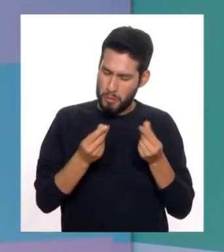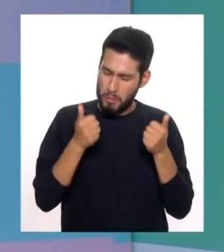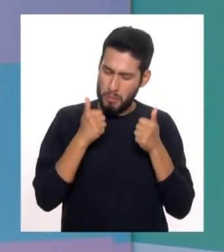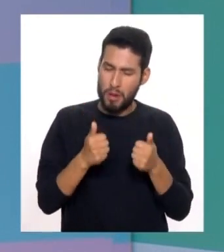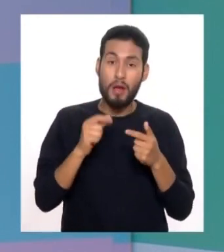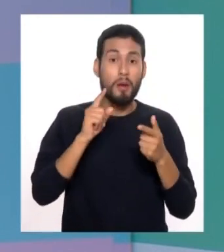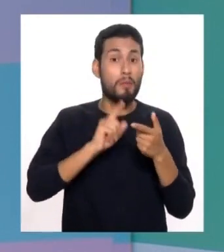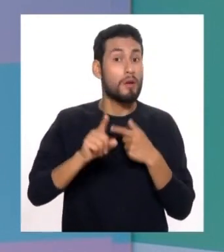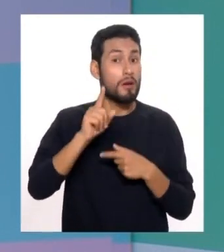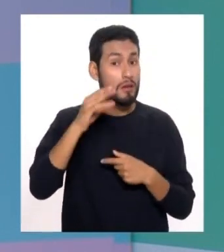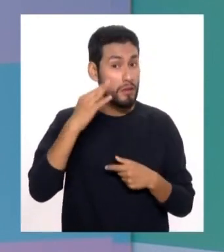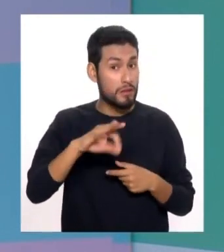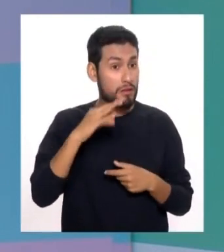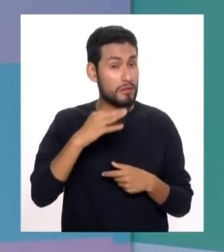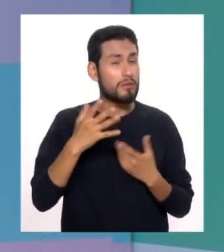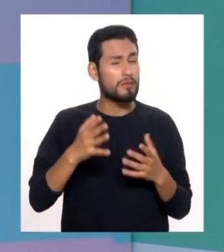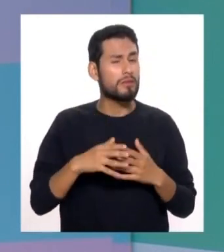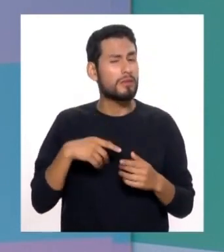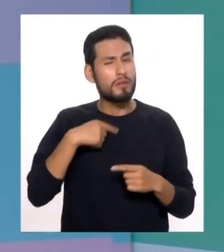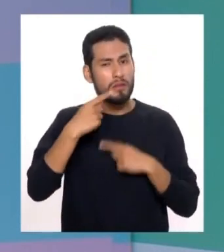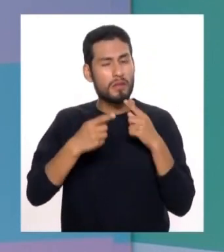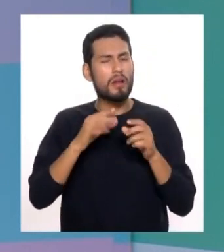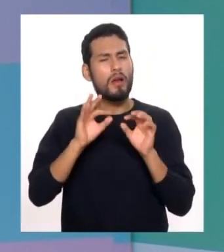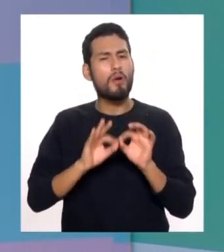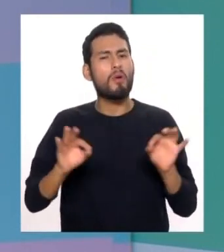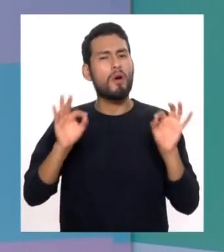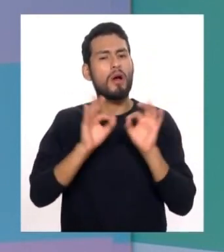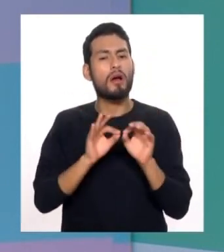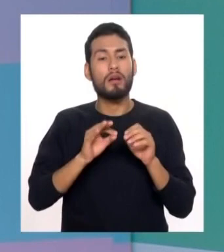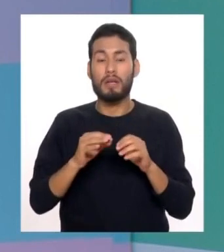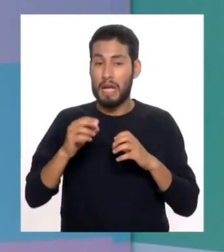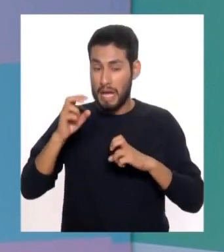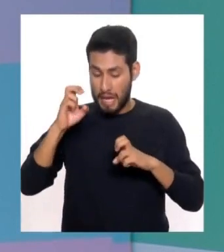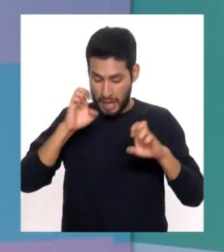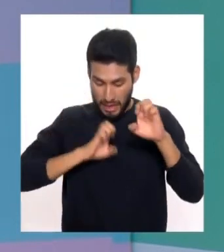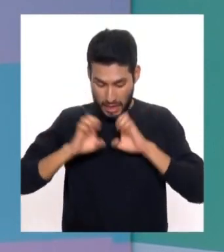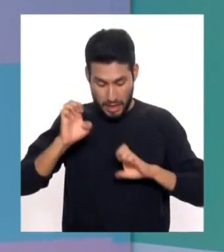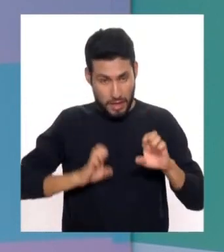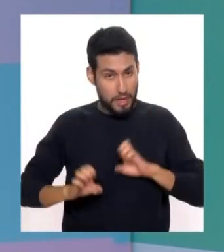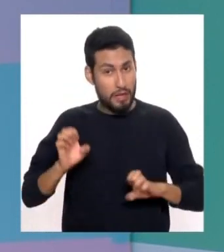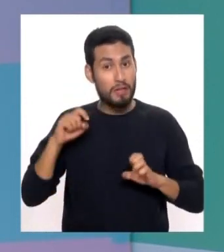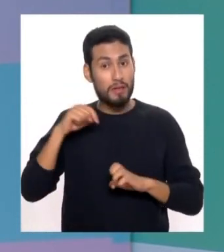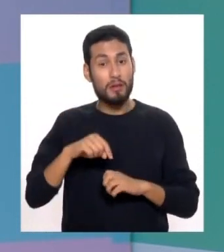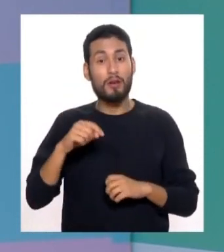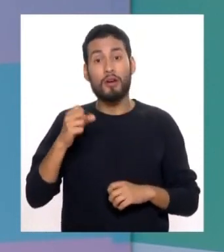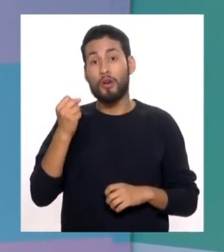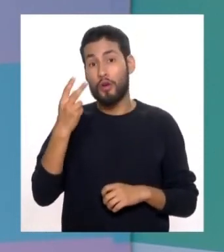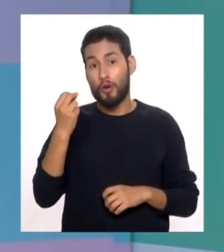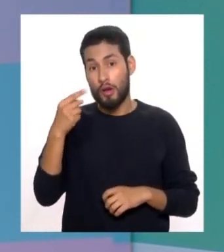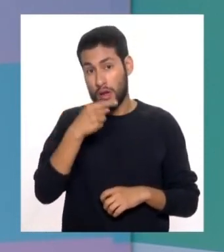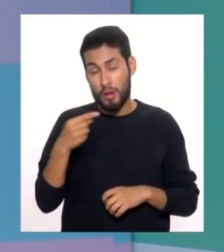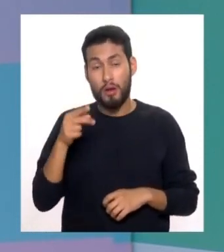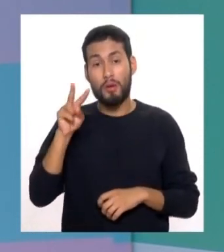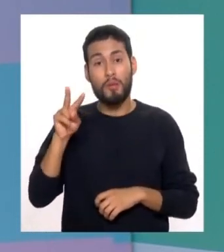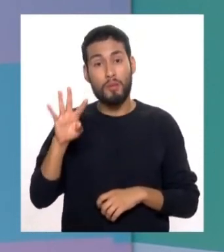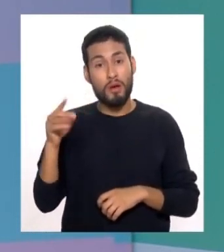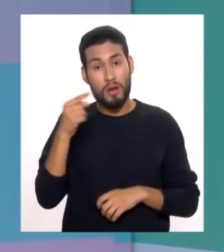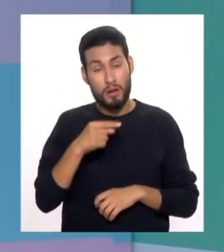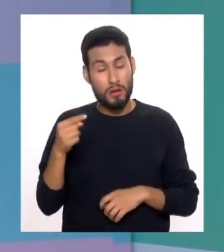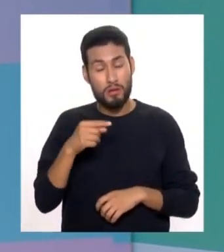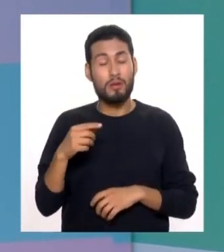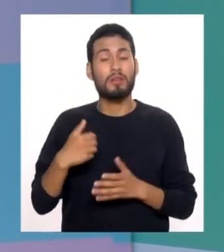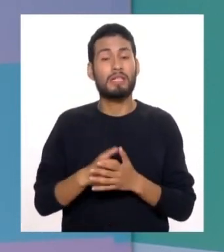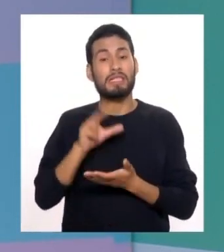siempre hay que tener, como siempre digo, la importancia de que la evaluación que se realice a las 12 semanas, a las 24 semanas y en el